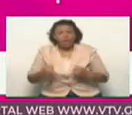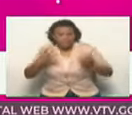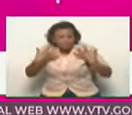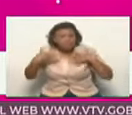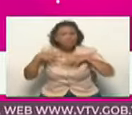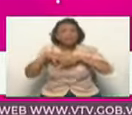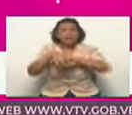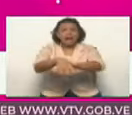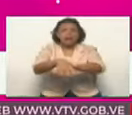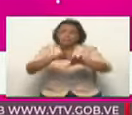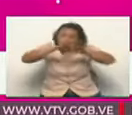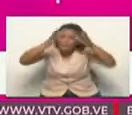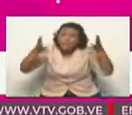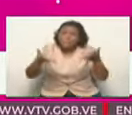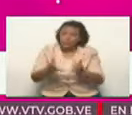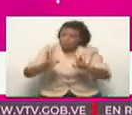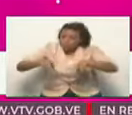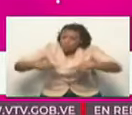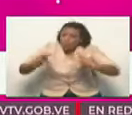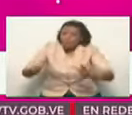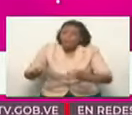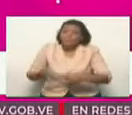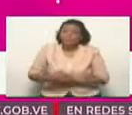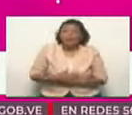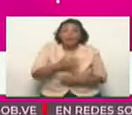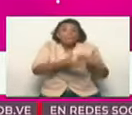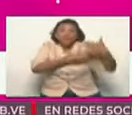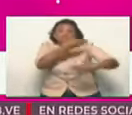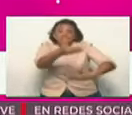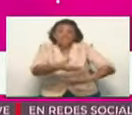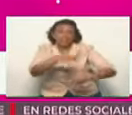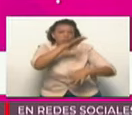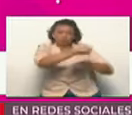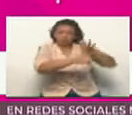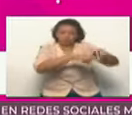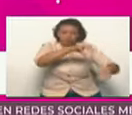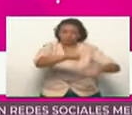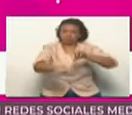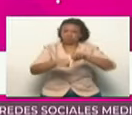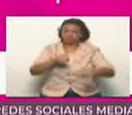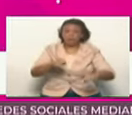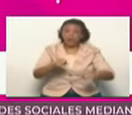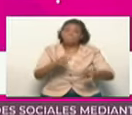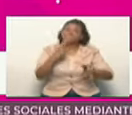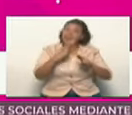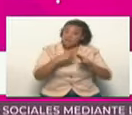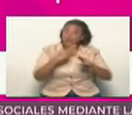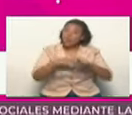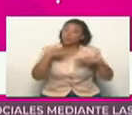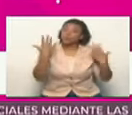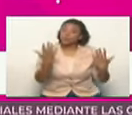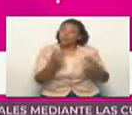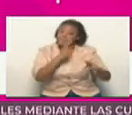integrarnos a este mundo de hoy. El proceso de colonización ahora es más peligroso